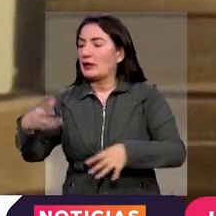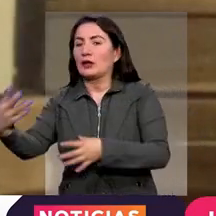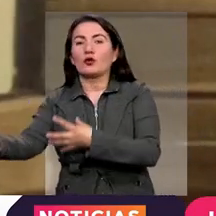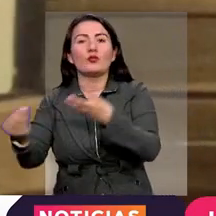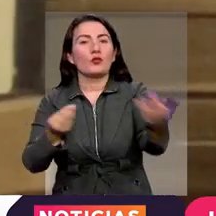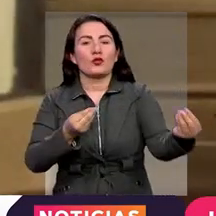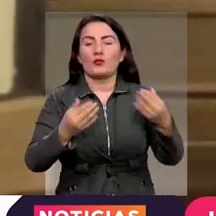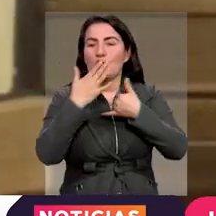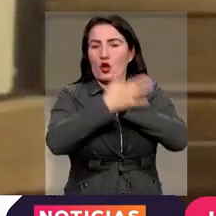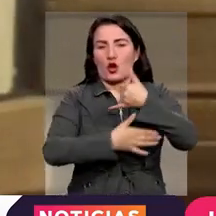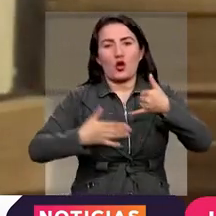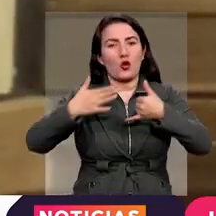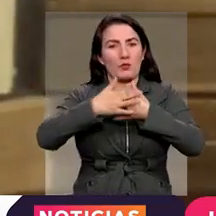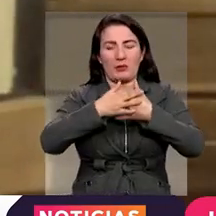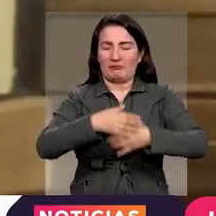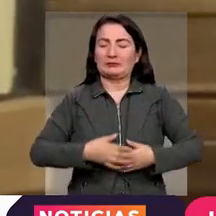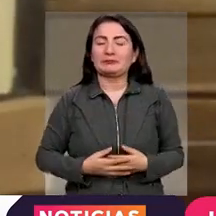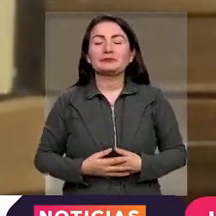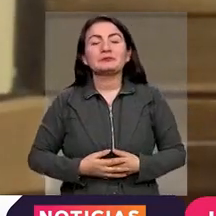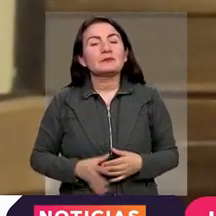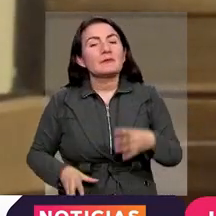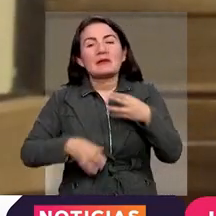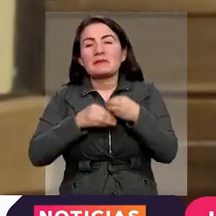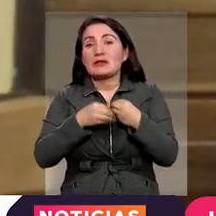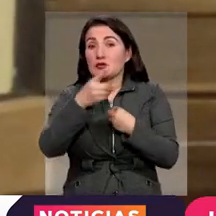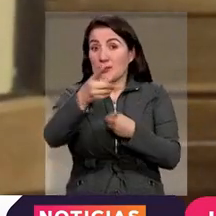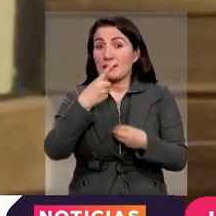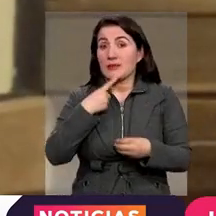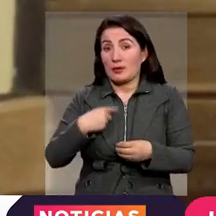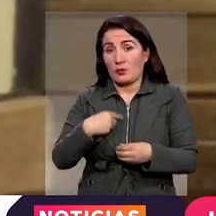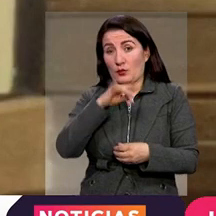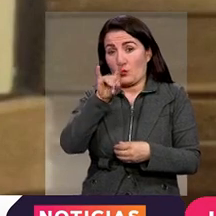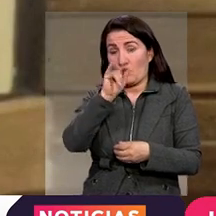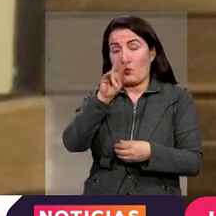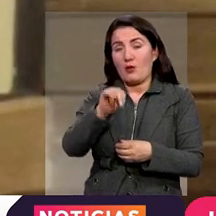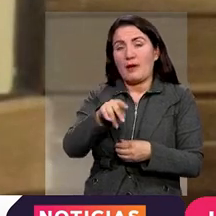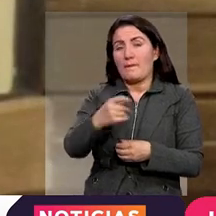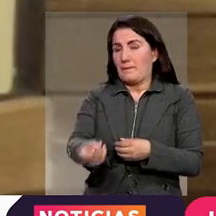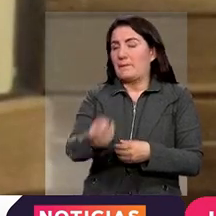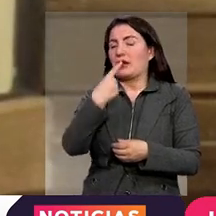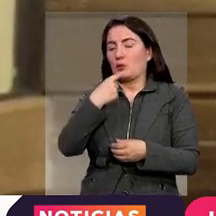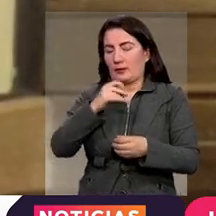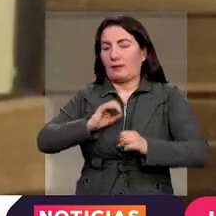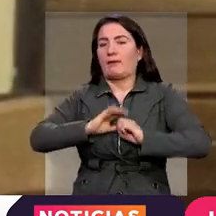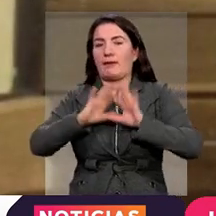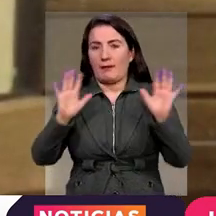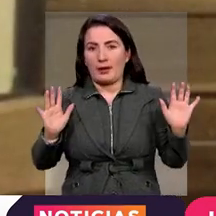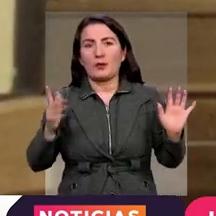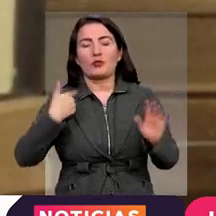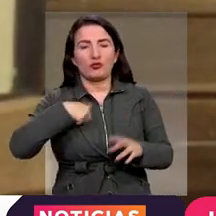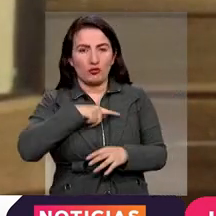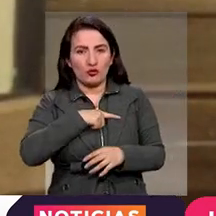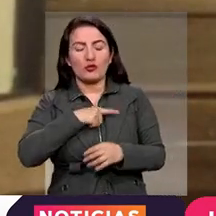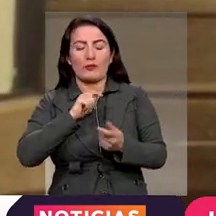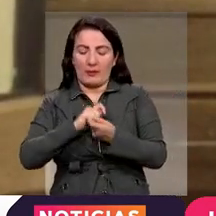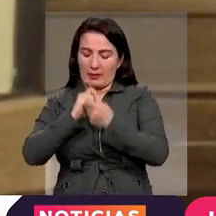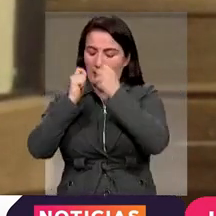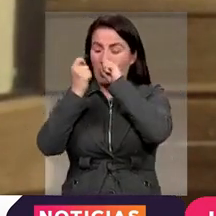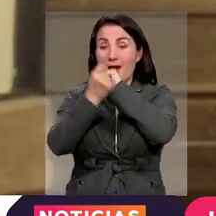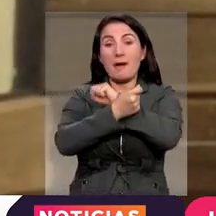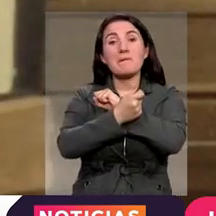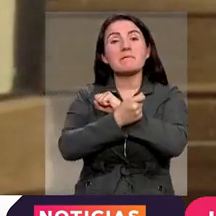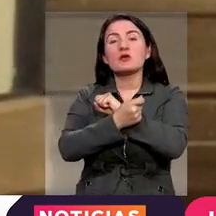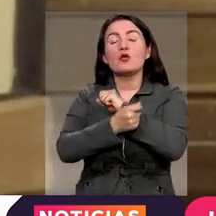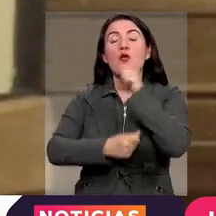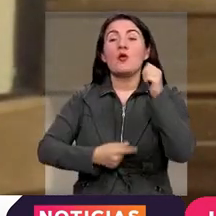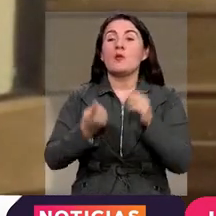encuentran actualmente al margen de la ley. Y lo otro que usted ha dicho, Juan Carlos, para responder su pregunta, claro, sin duda alguna va a haber un cambio diametral en